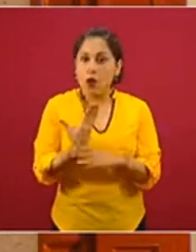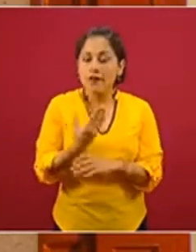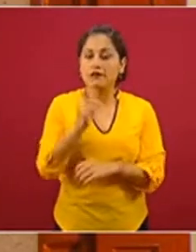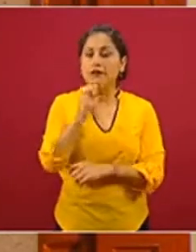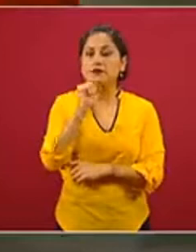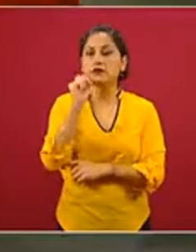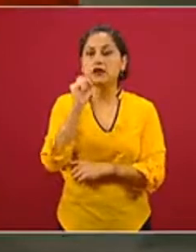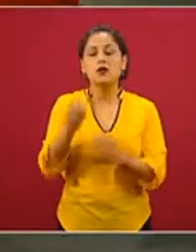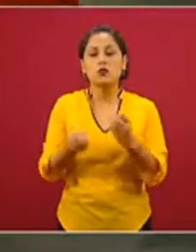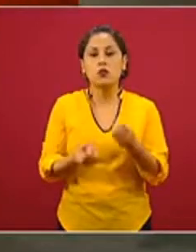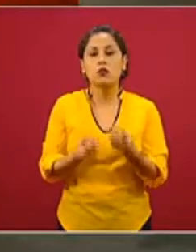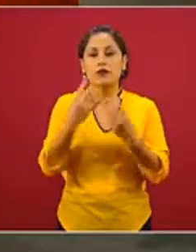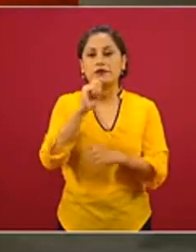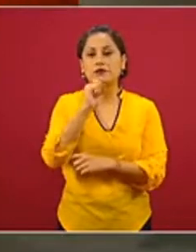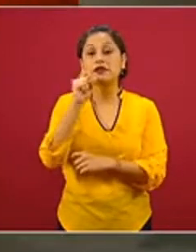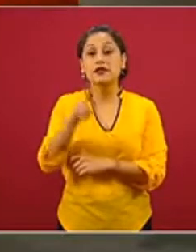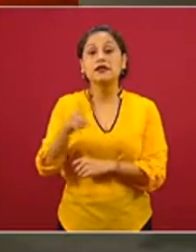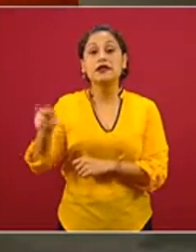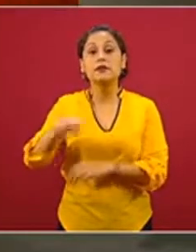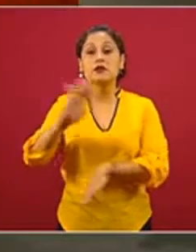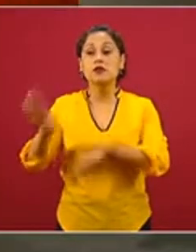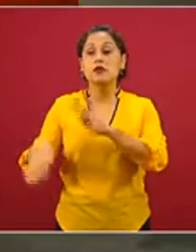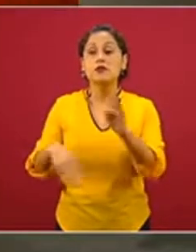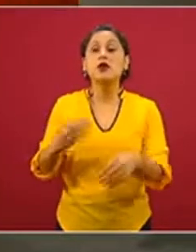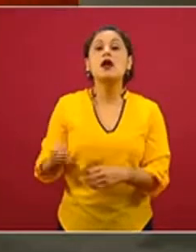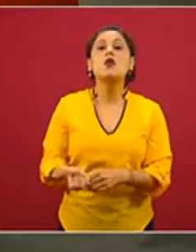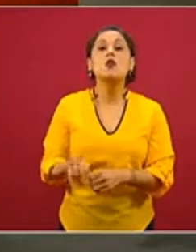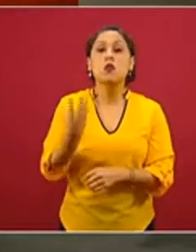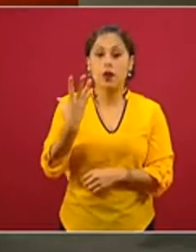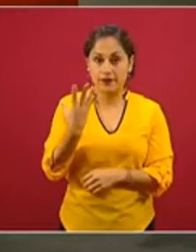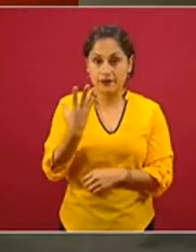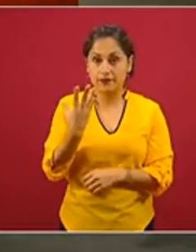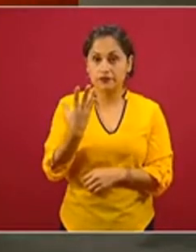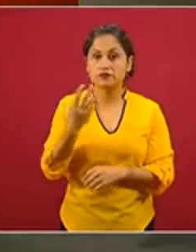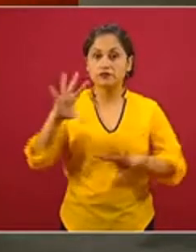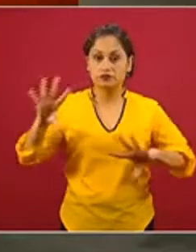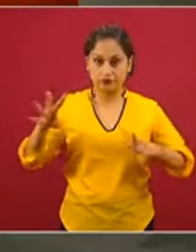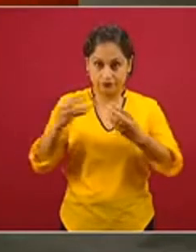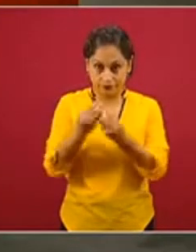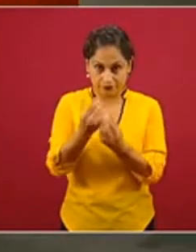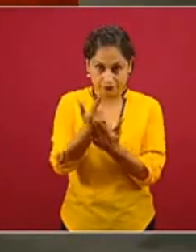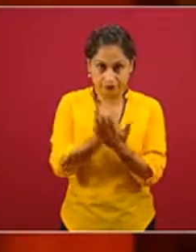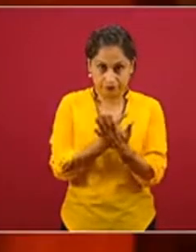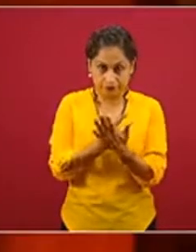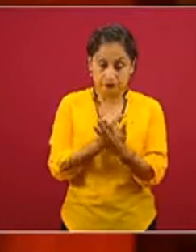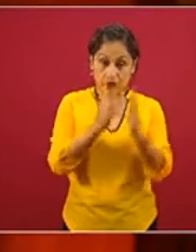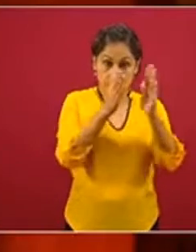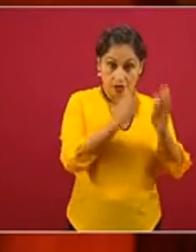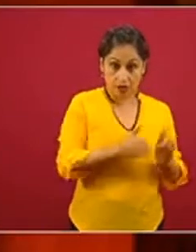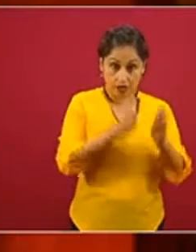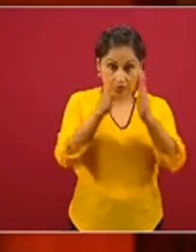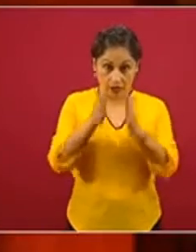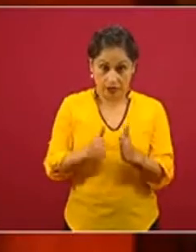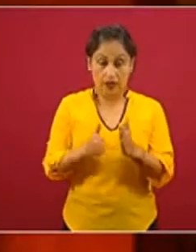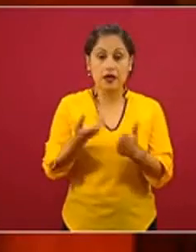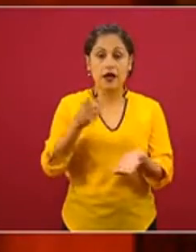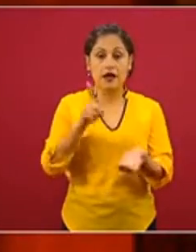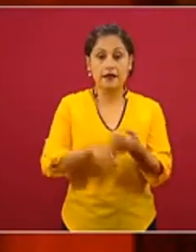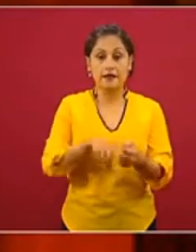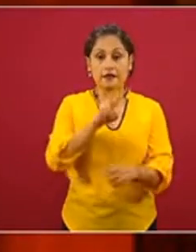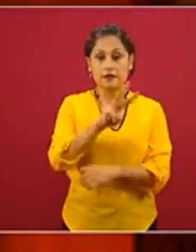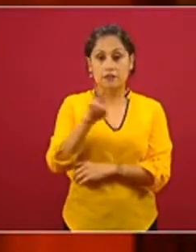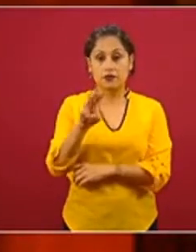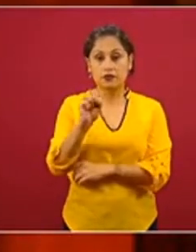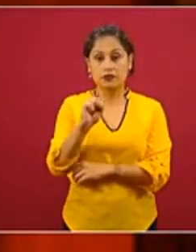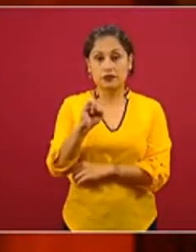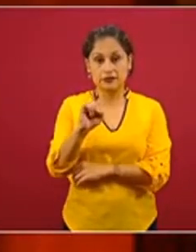para poder complementar las otras herramientas, recordando que las dos primeras funcionan en la plataforma SISBER, el Sistema de